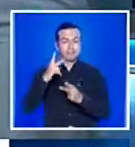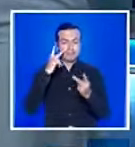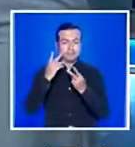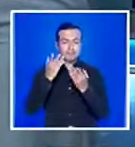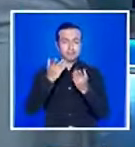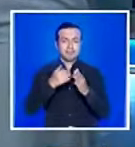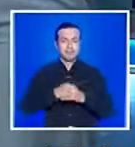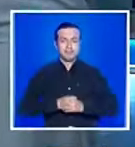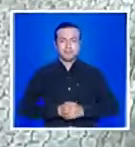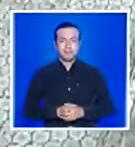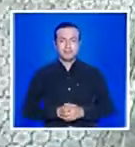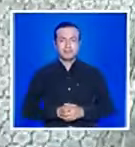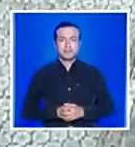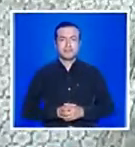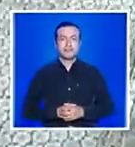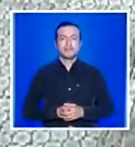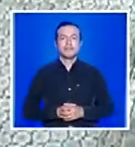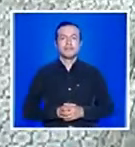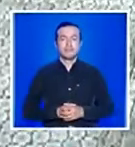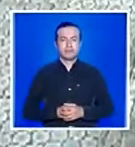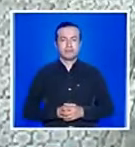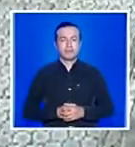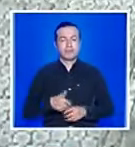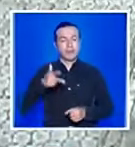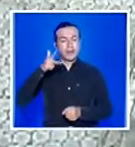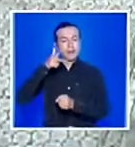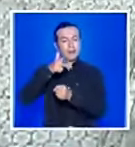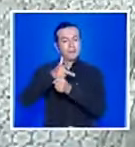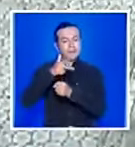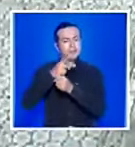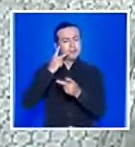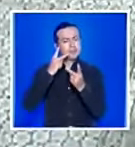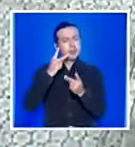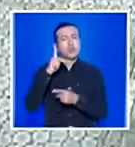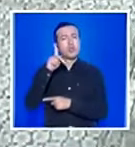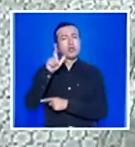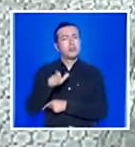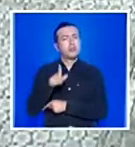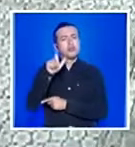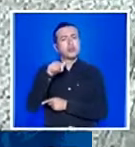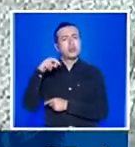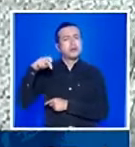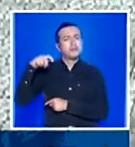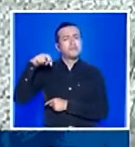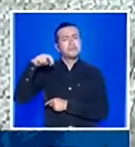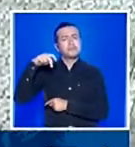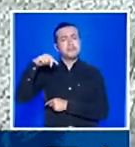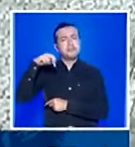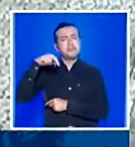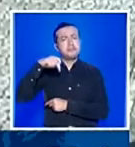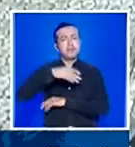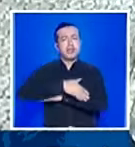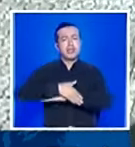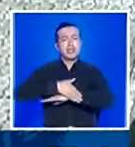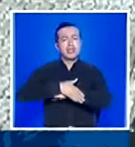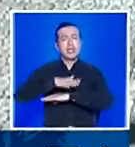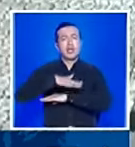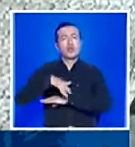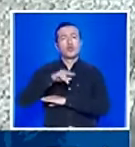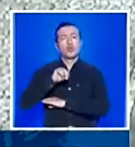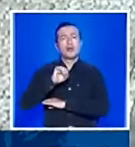reporte. La cámara de seguridad registró a una vecina que caminaba por la vereda en la calle Nueva Aurora en Cochapamba